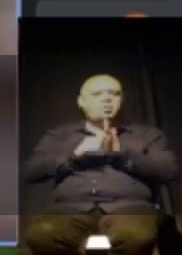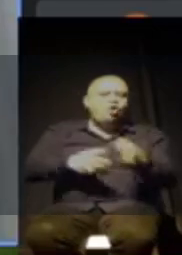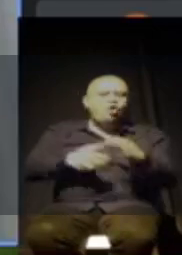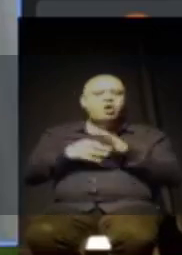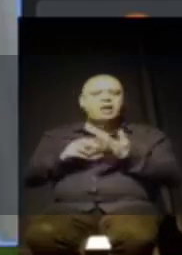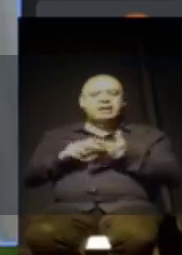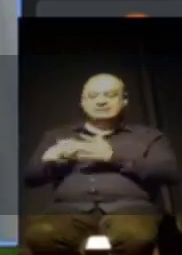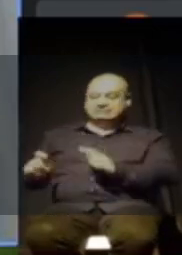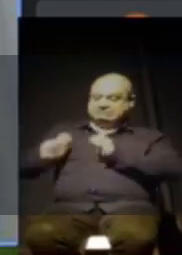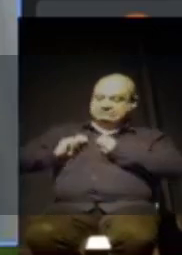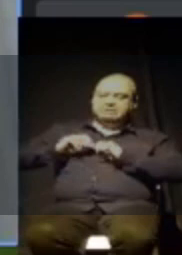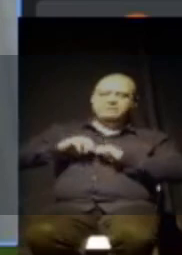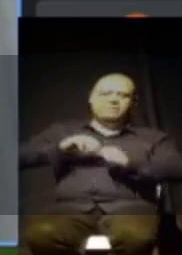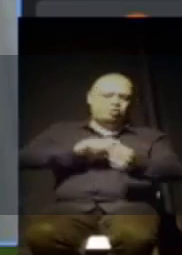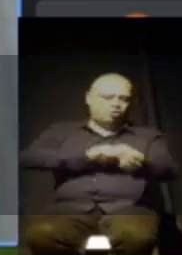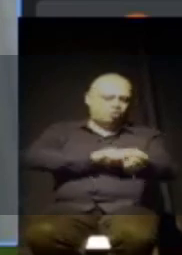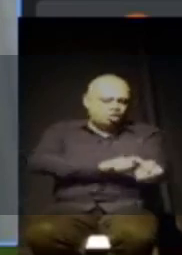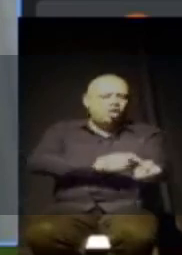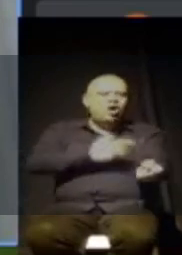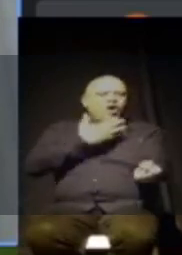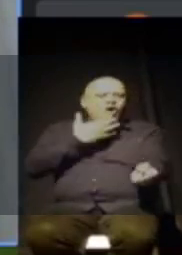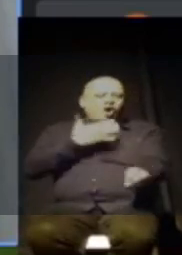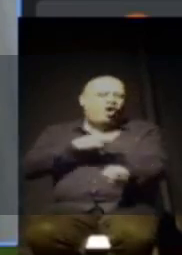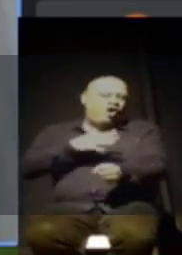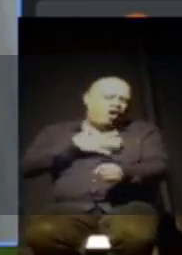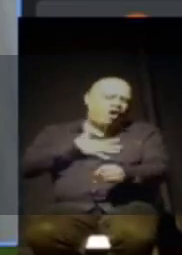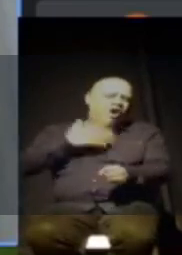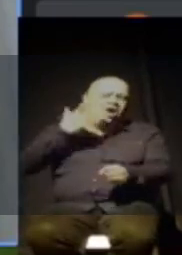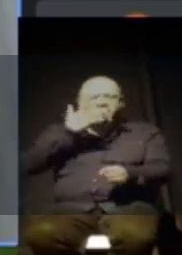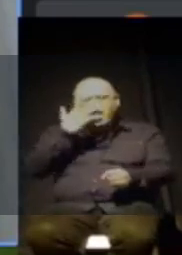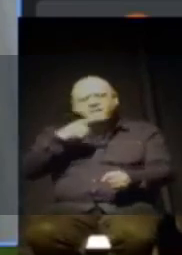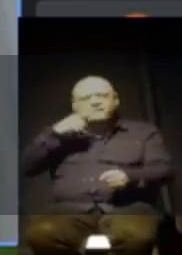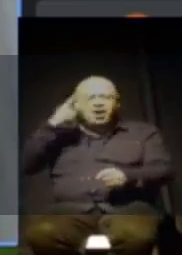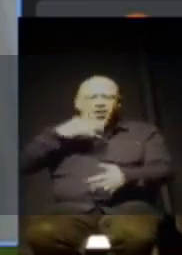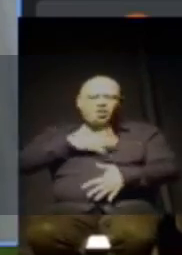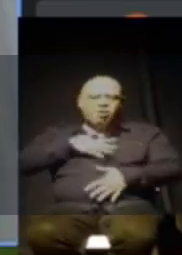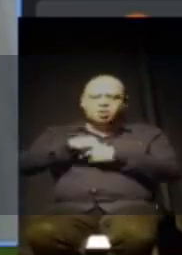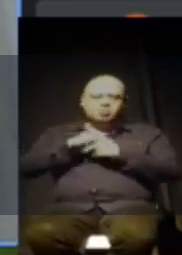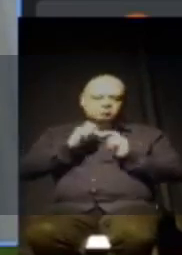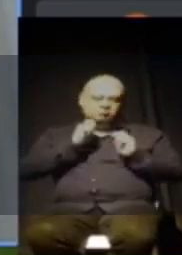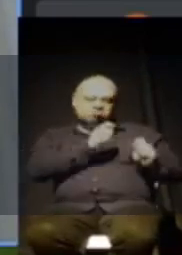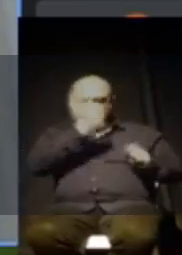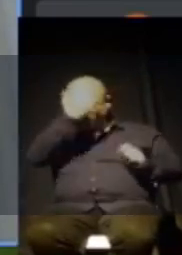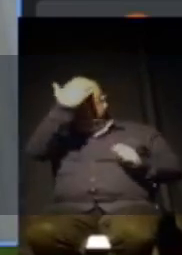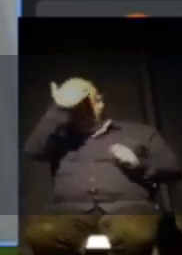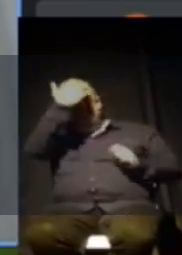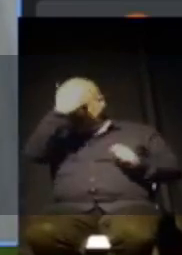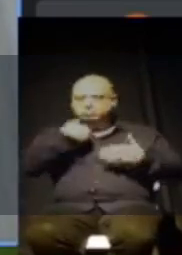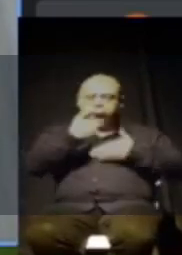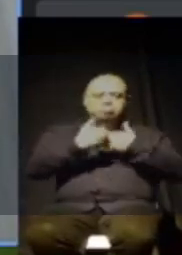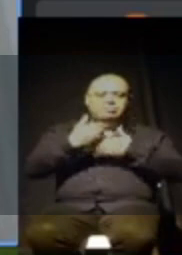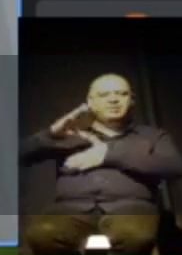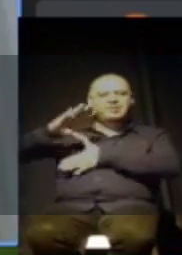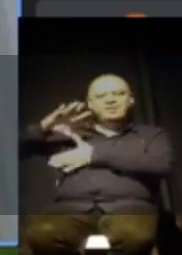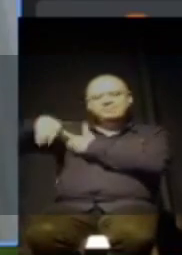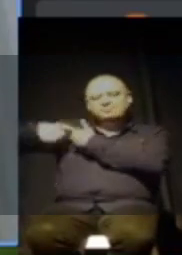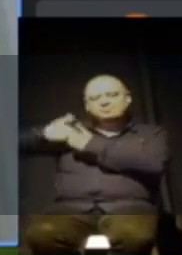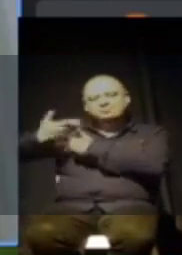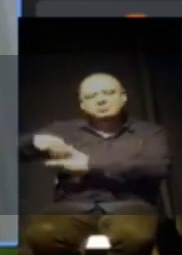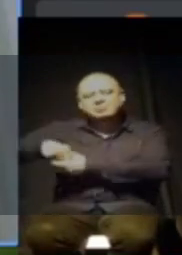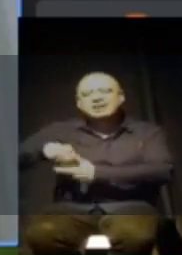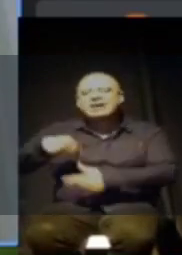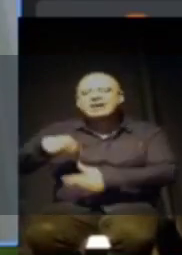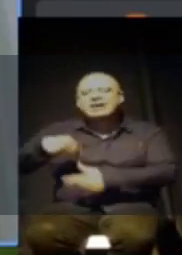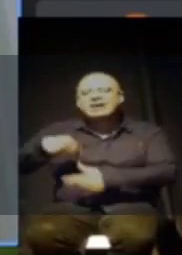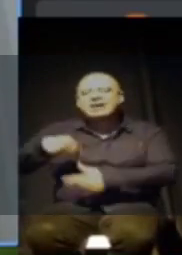color, al otorgar a la piel y al color el estatus de una ficción de raíz biológica, los mundos euroamericanos han hecho del negro y de